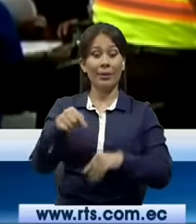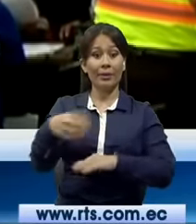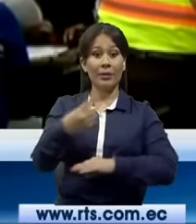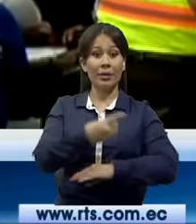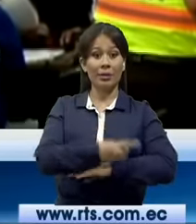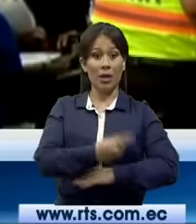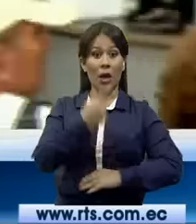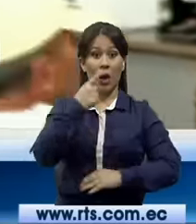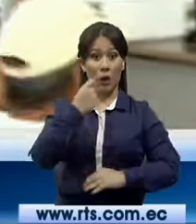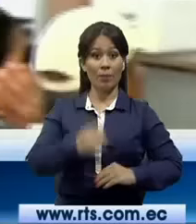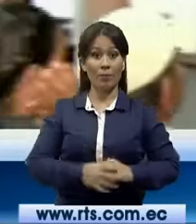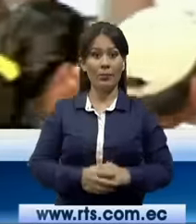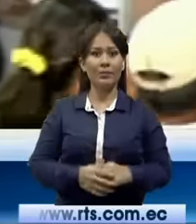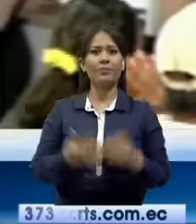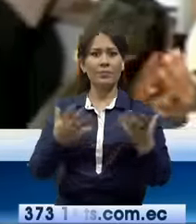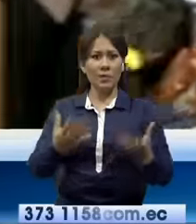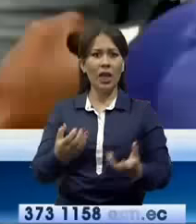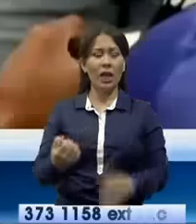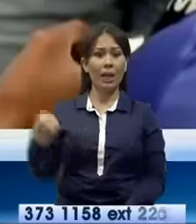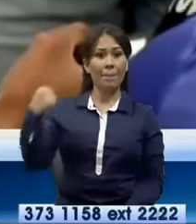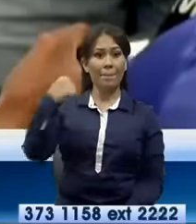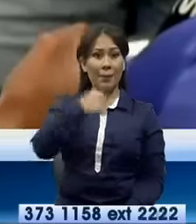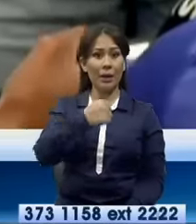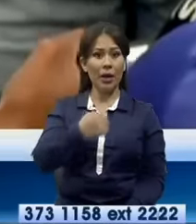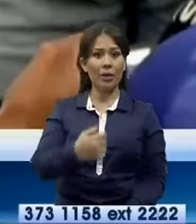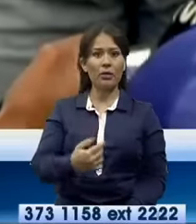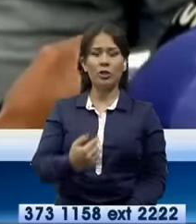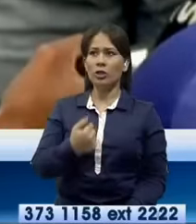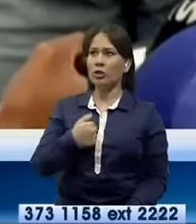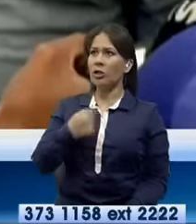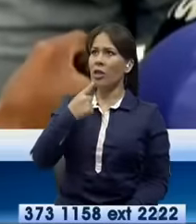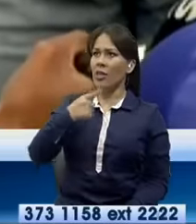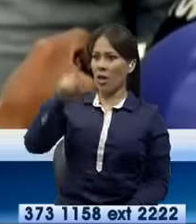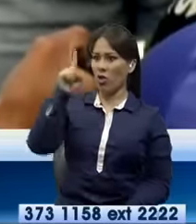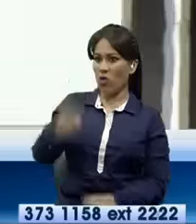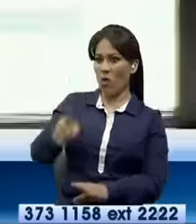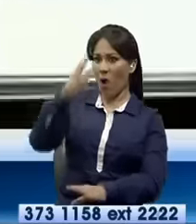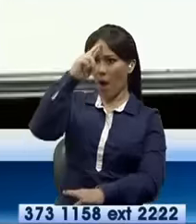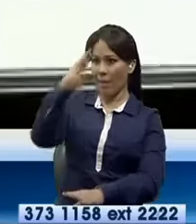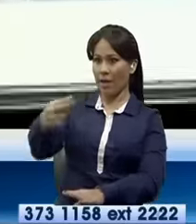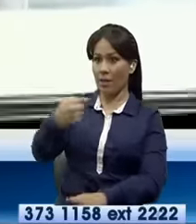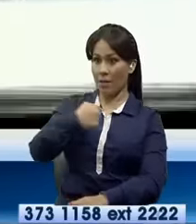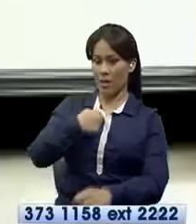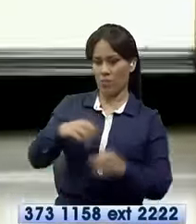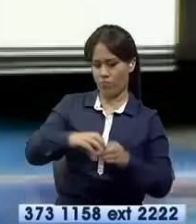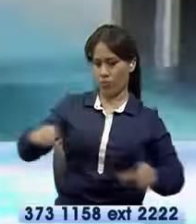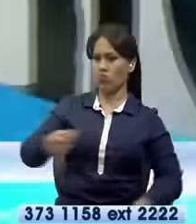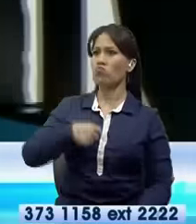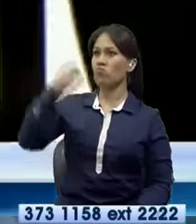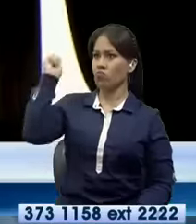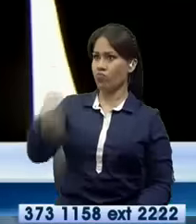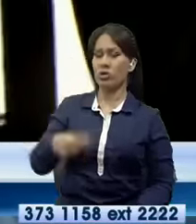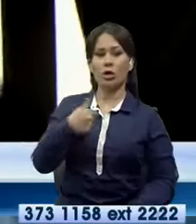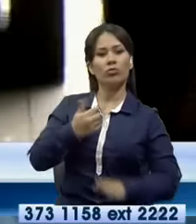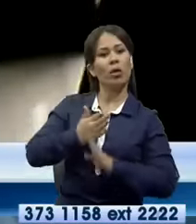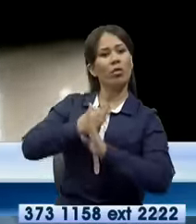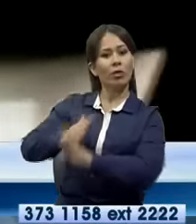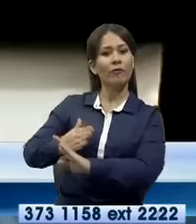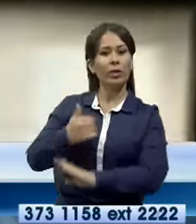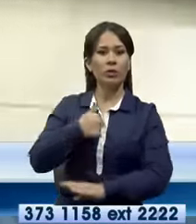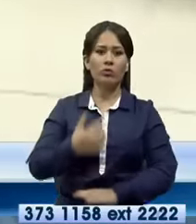el ciudadano pretendió agredirla. No te has encontrado la arma de tus zapatos. Me defendí, lo quise fue defenderme. Y me